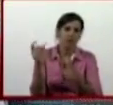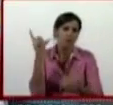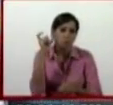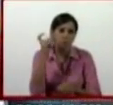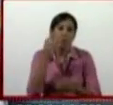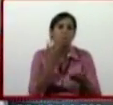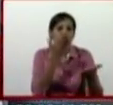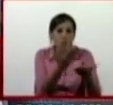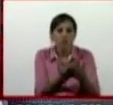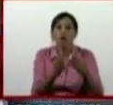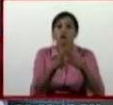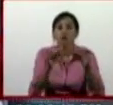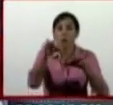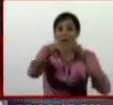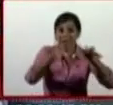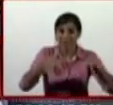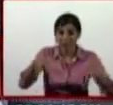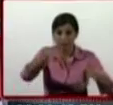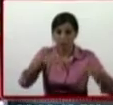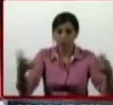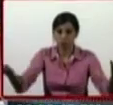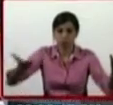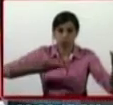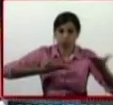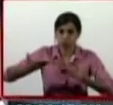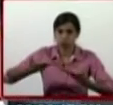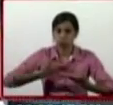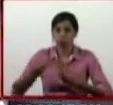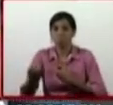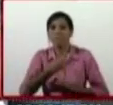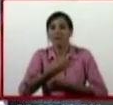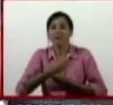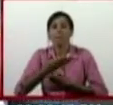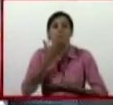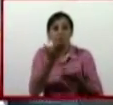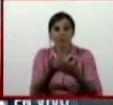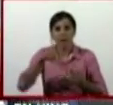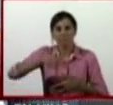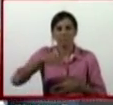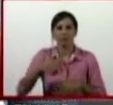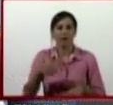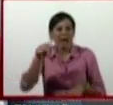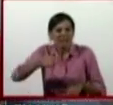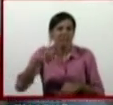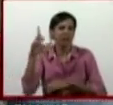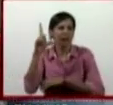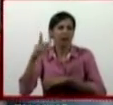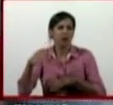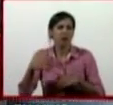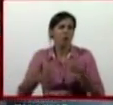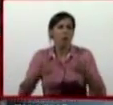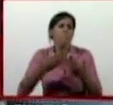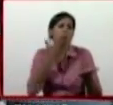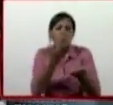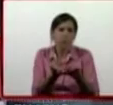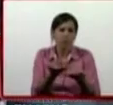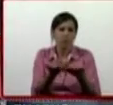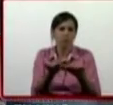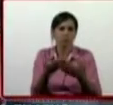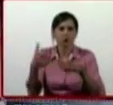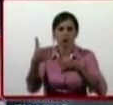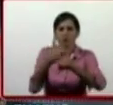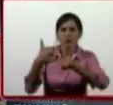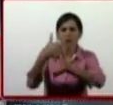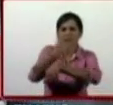los estados. ¿Cuál es la propuesta del estado Lara en el marco del gobierno de calle para lo que debe ser el sistema de